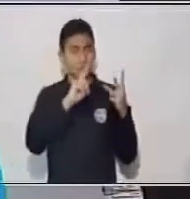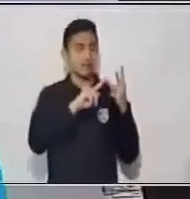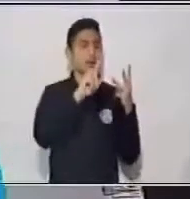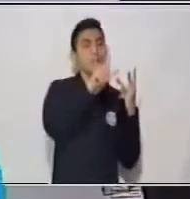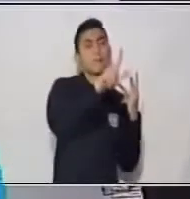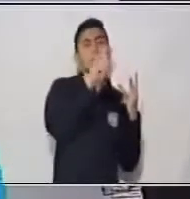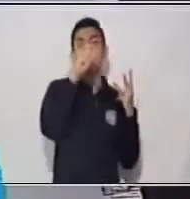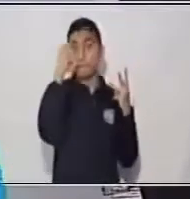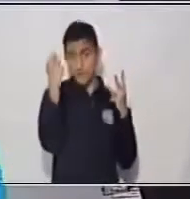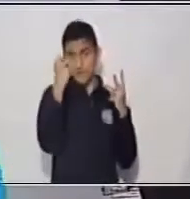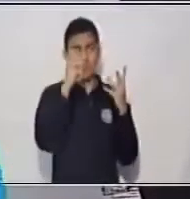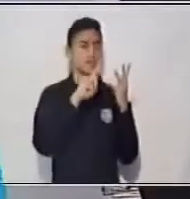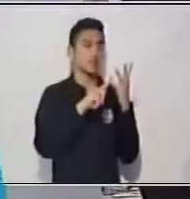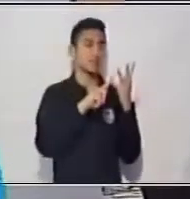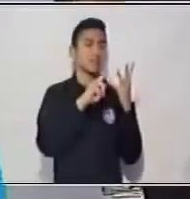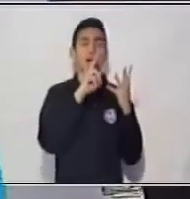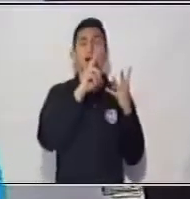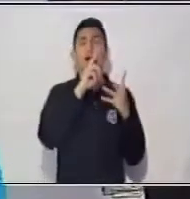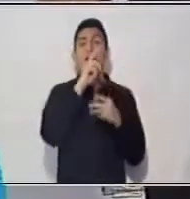meses,